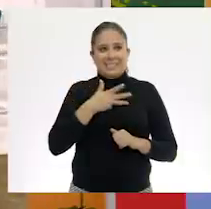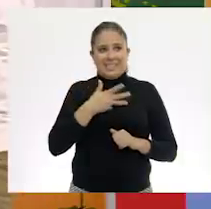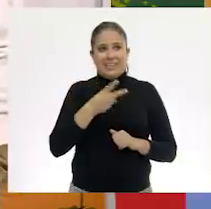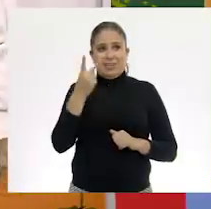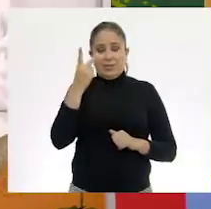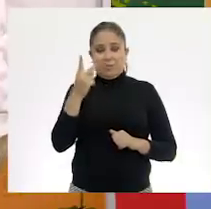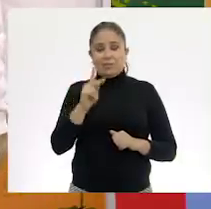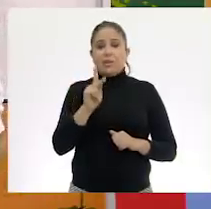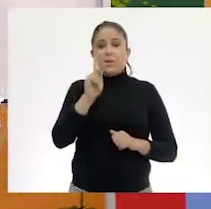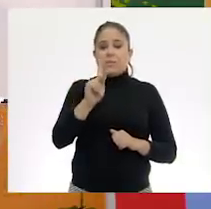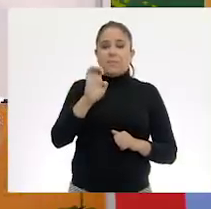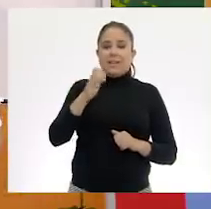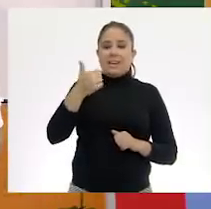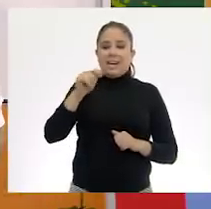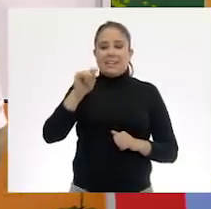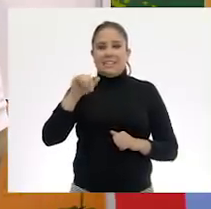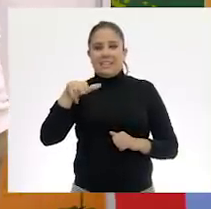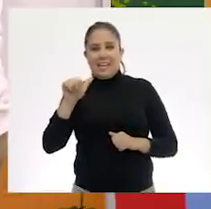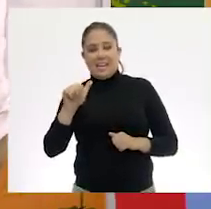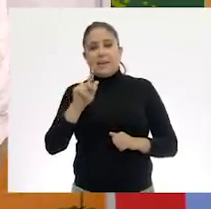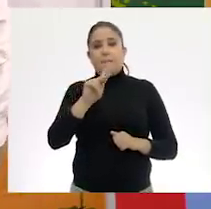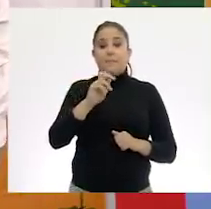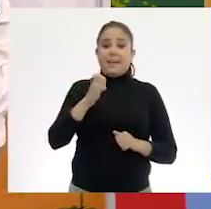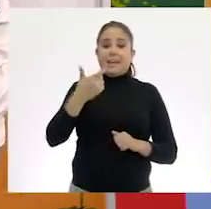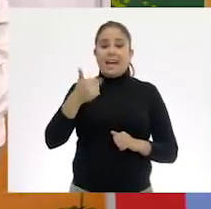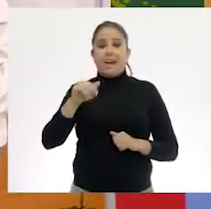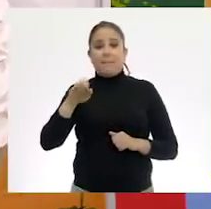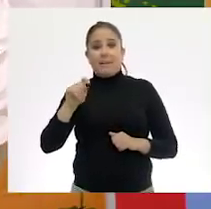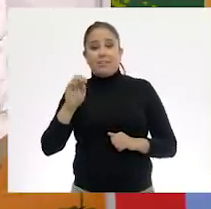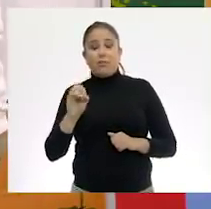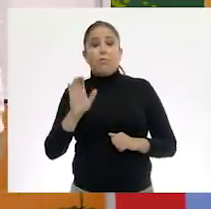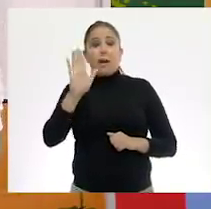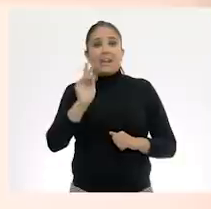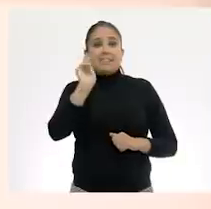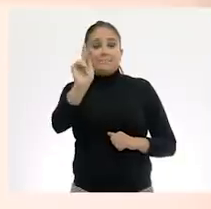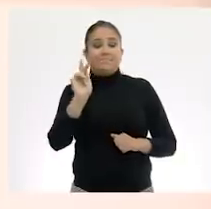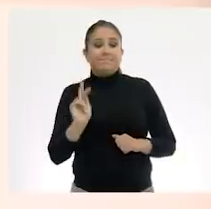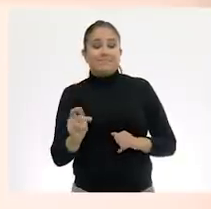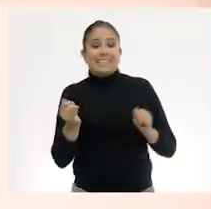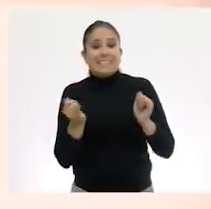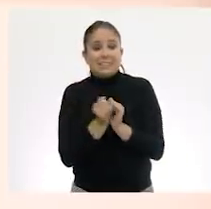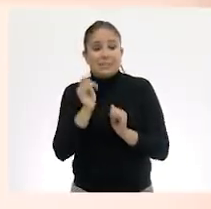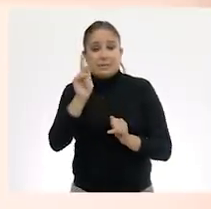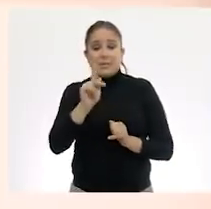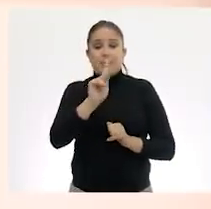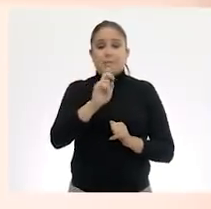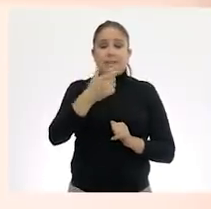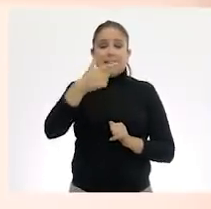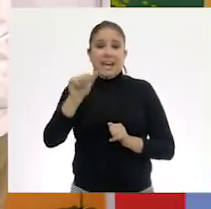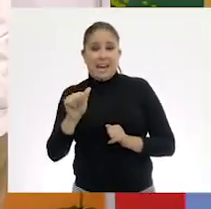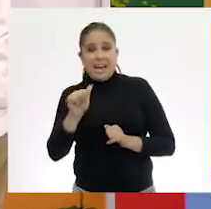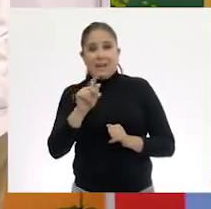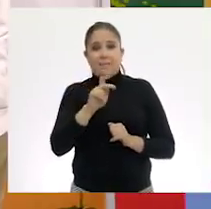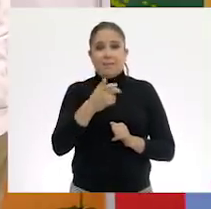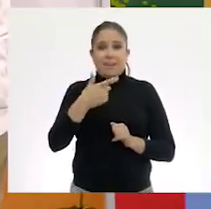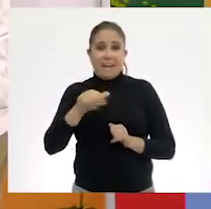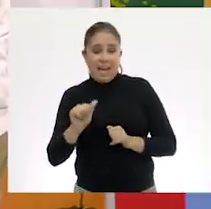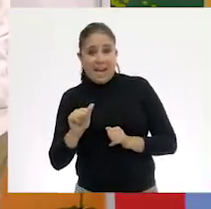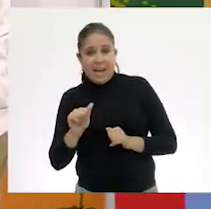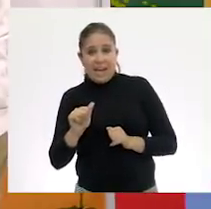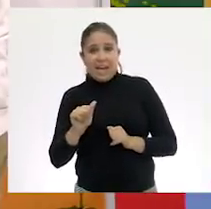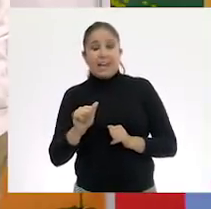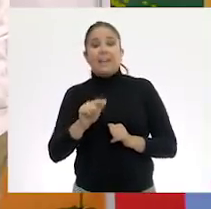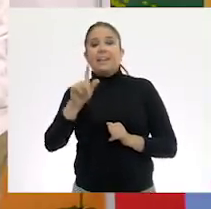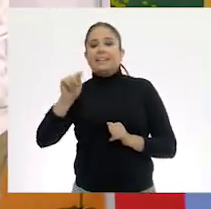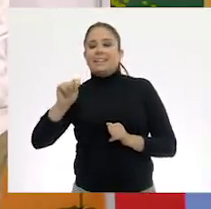dos, pegatinas y pegamento. De hecho, las dos palabras se parecen un sí, poco. Sí, porque tenemos pega, pega, pero después